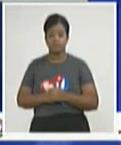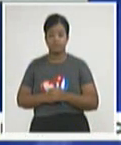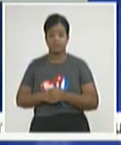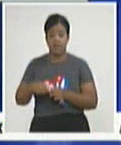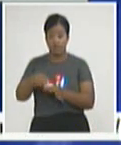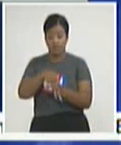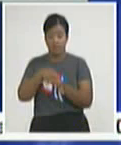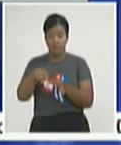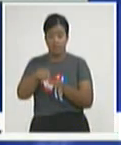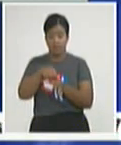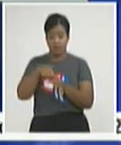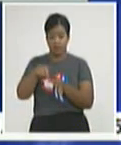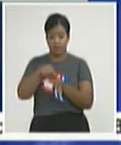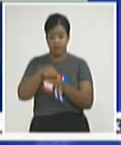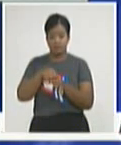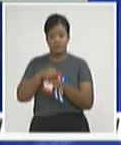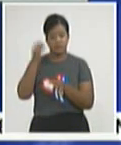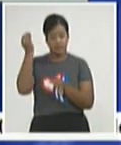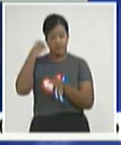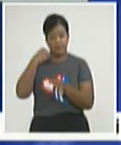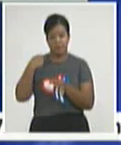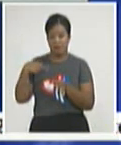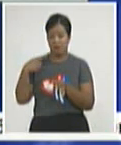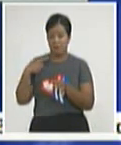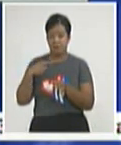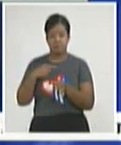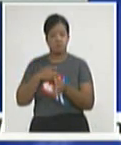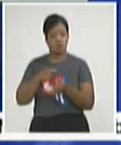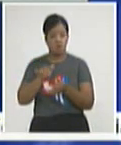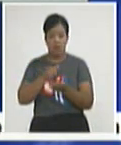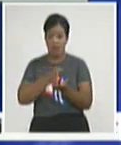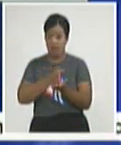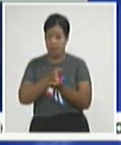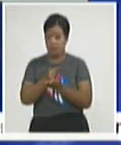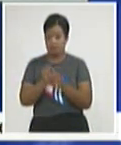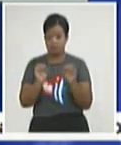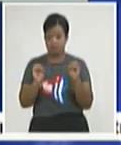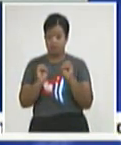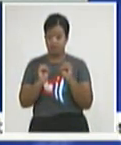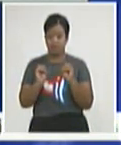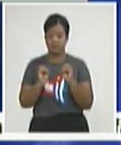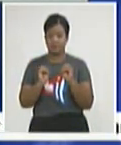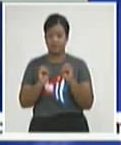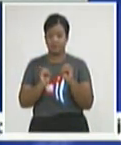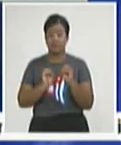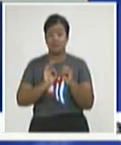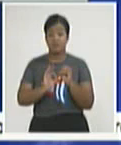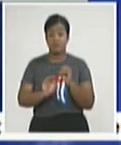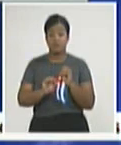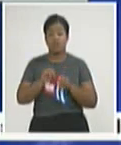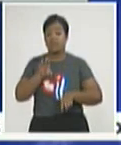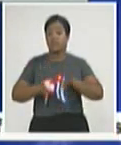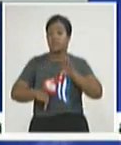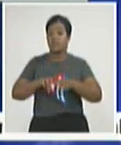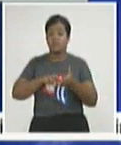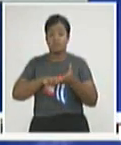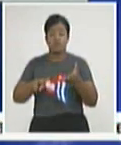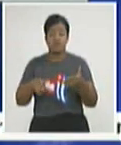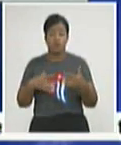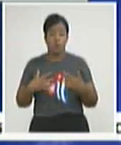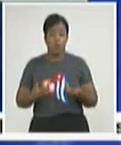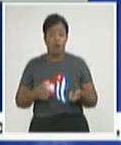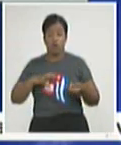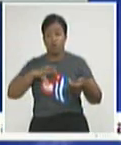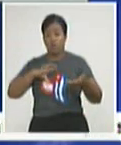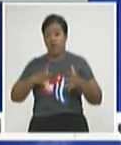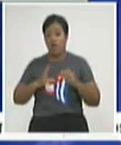de la Juventud, que no diagnostica casos en el día de ayer. Se dan cuenta que se corresponden con las provincias que han estado teniendo